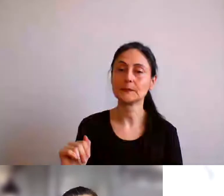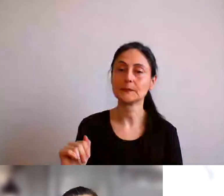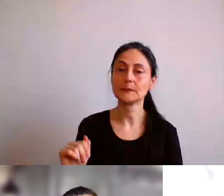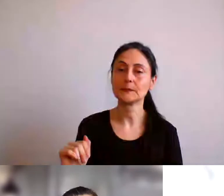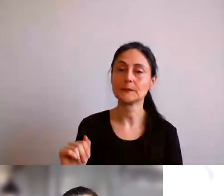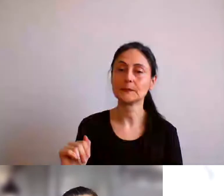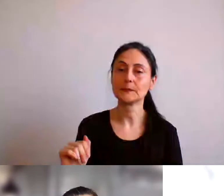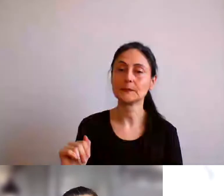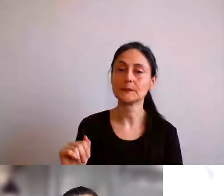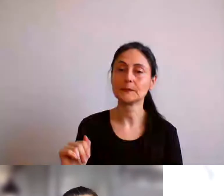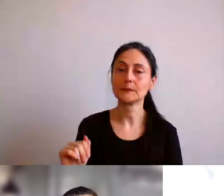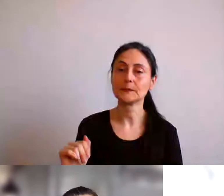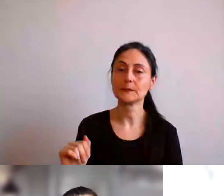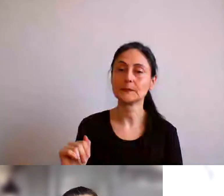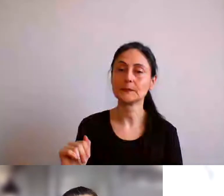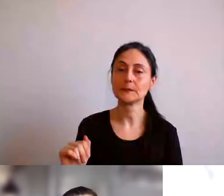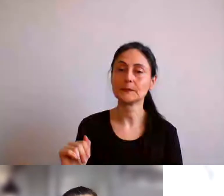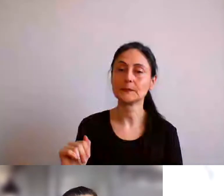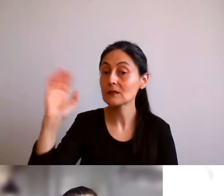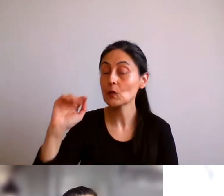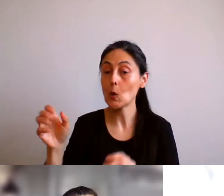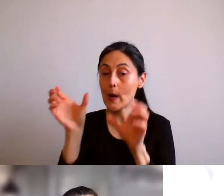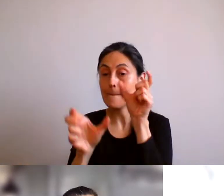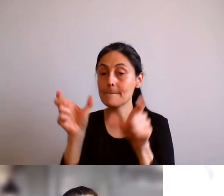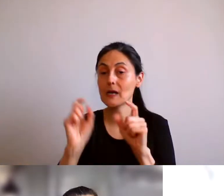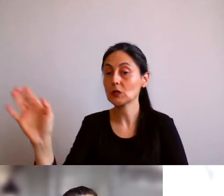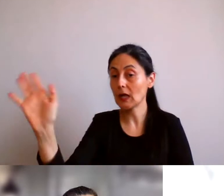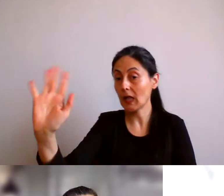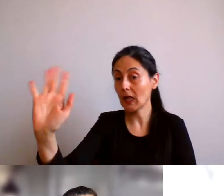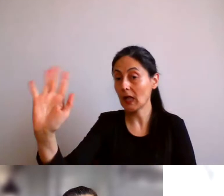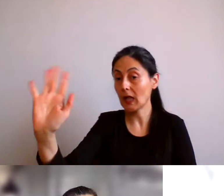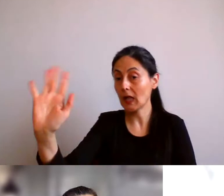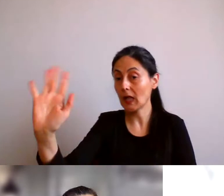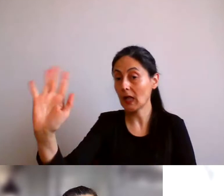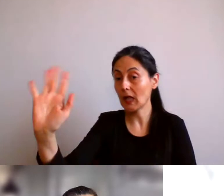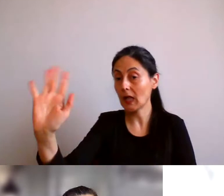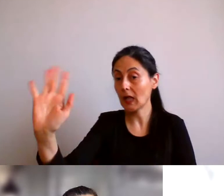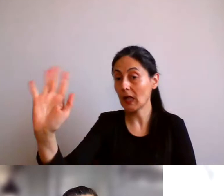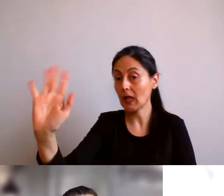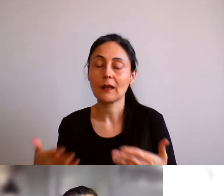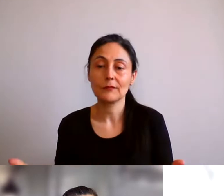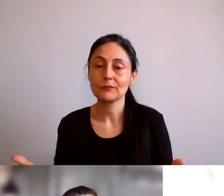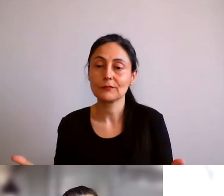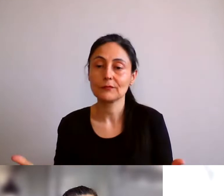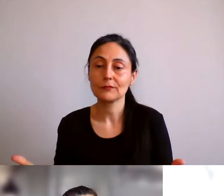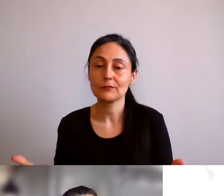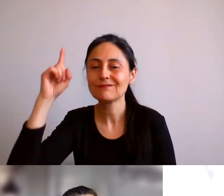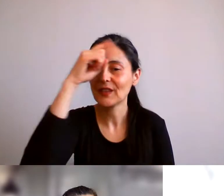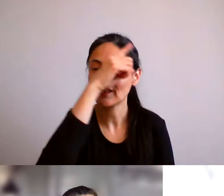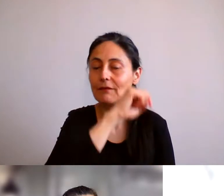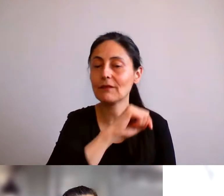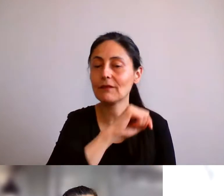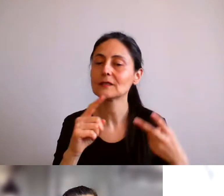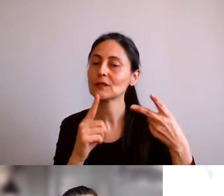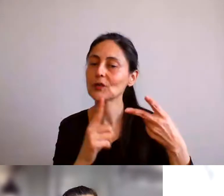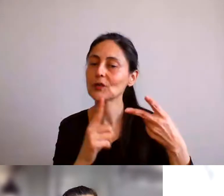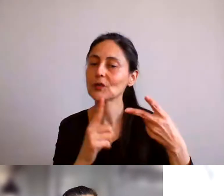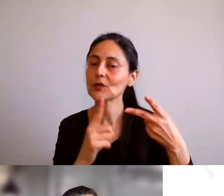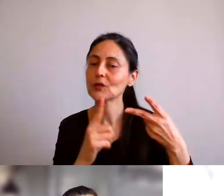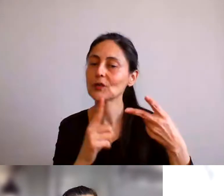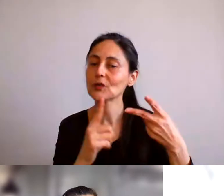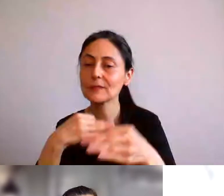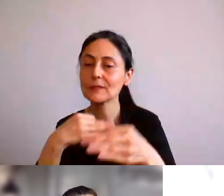lejos. Entonces, es bien complejo. Y otra cosa que quería comentarle es la capacidad de